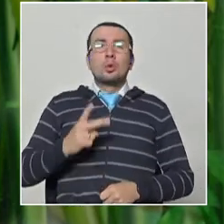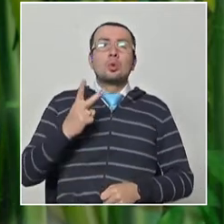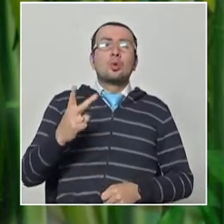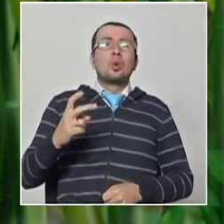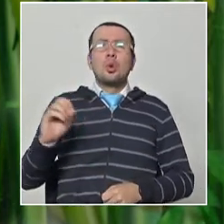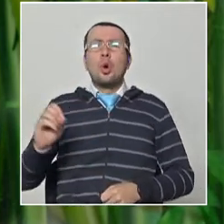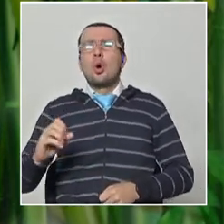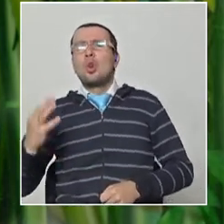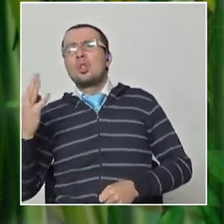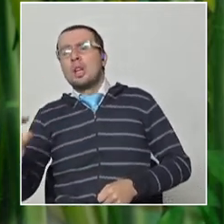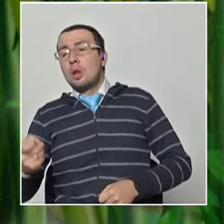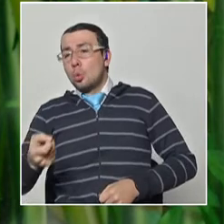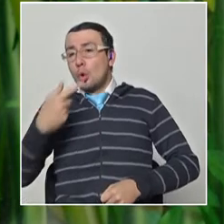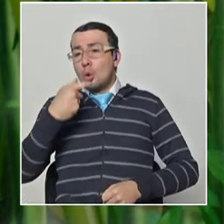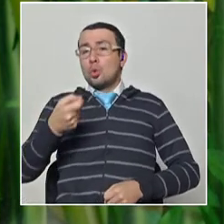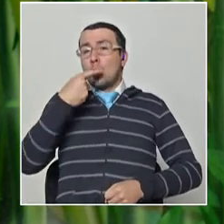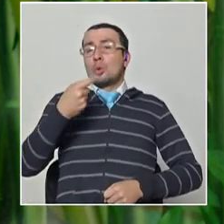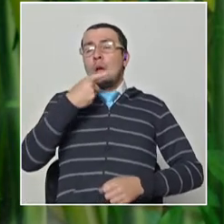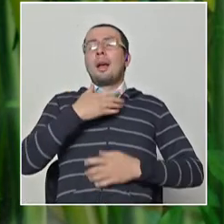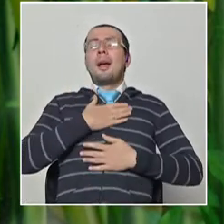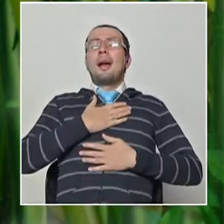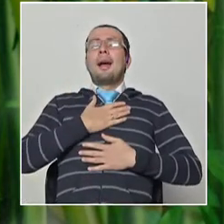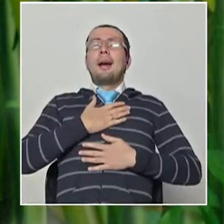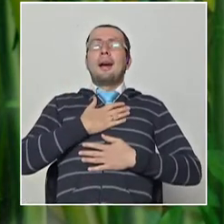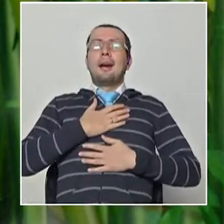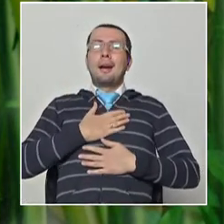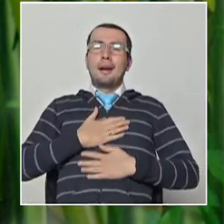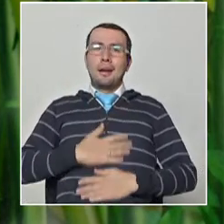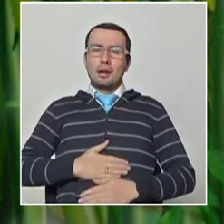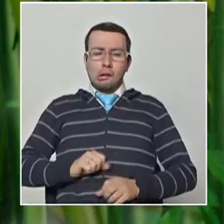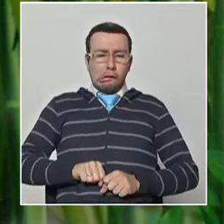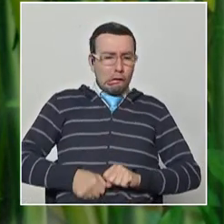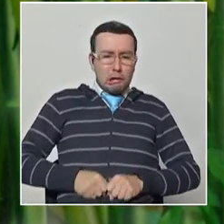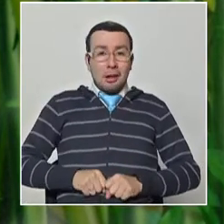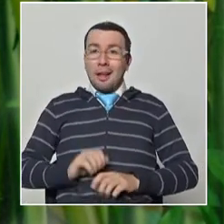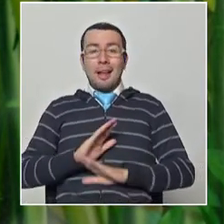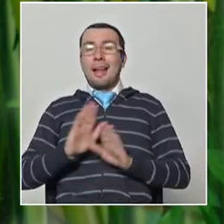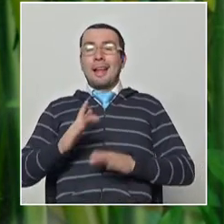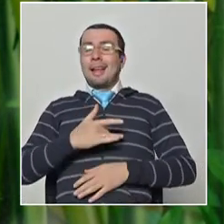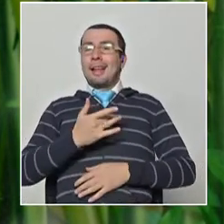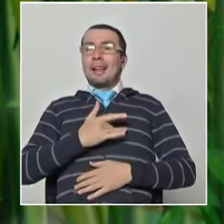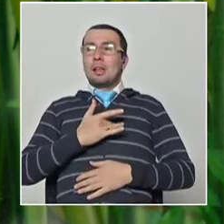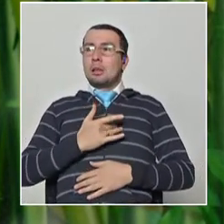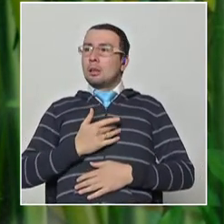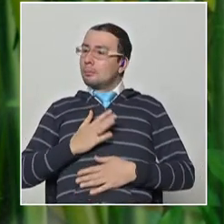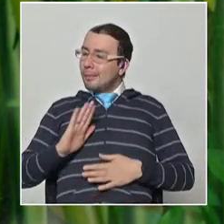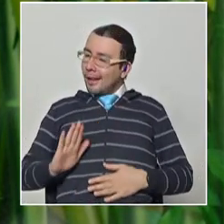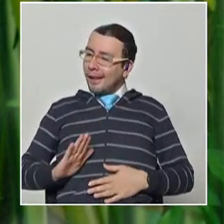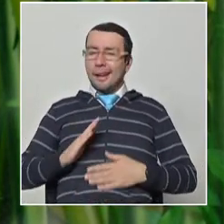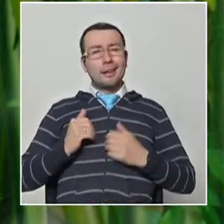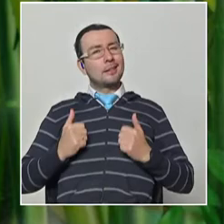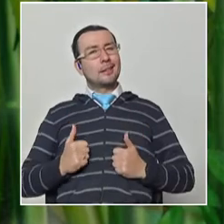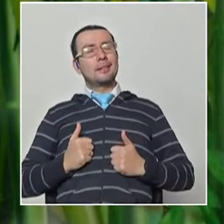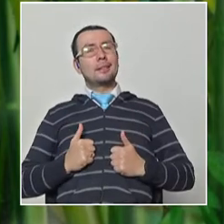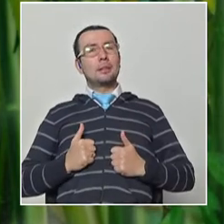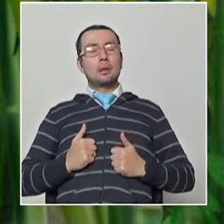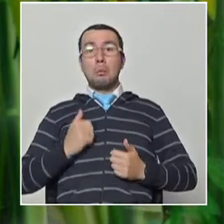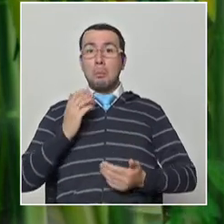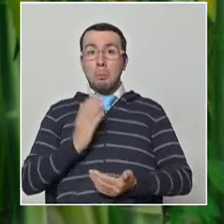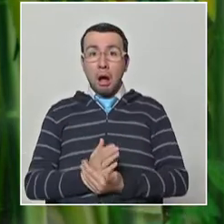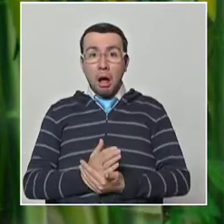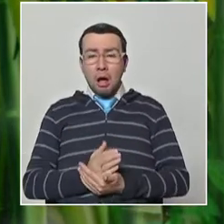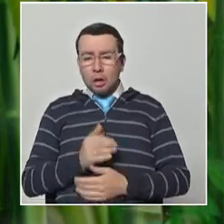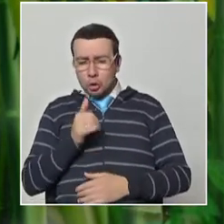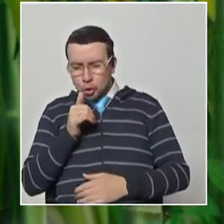analgésicos porque me quitaban el cólico y le quitaban el cólico y cuando menos piensa la persona está orinando